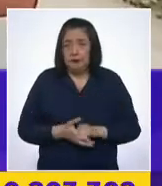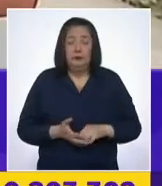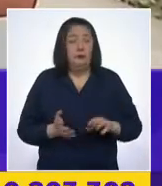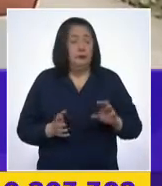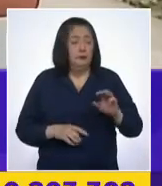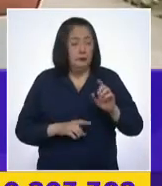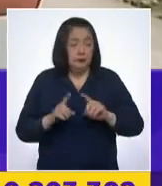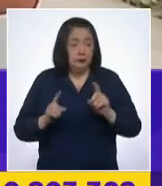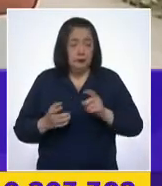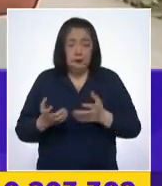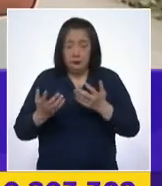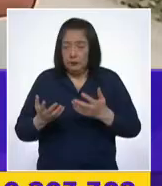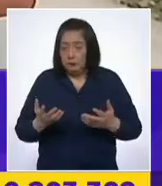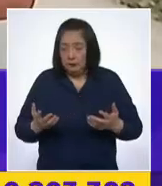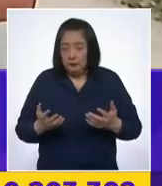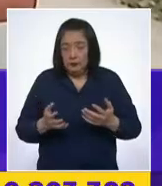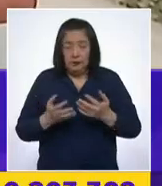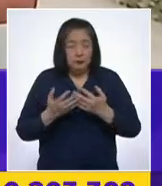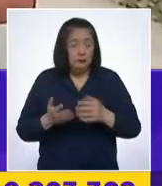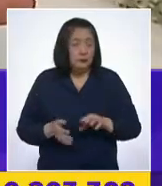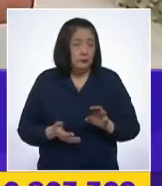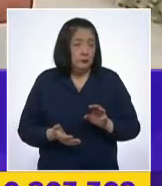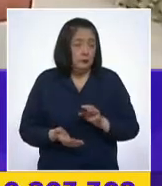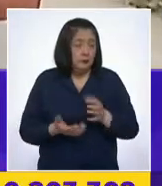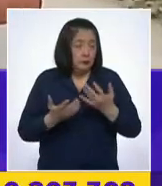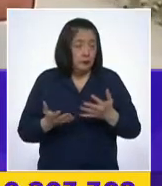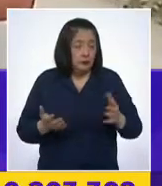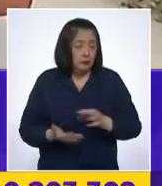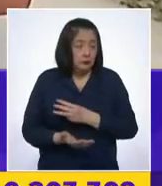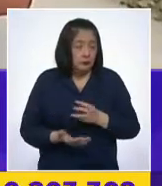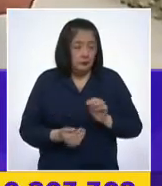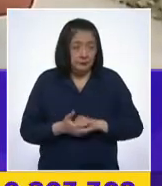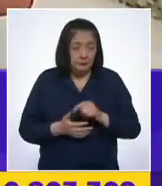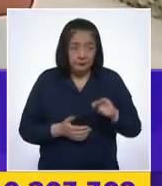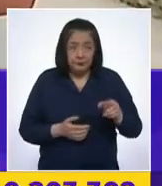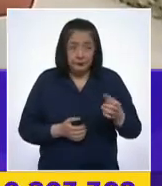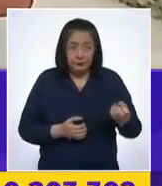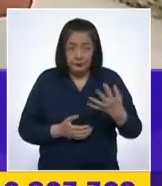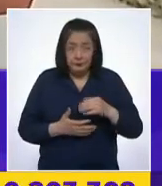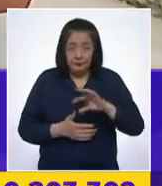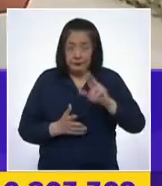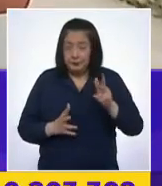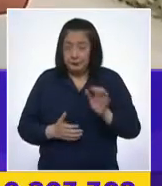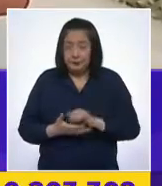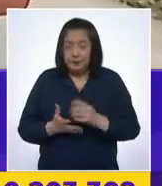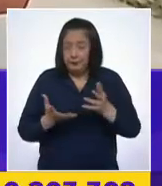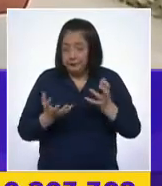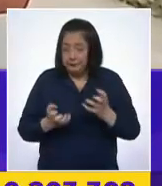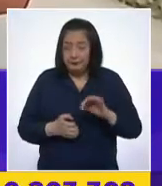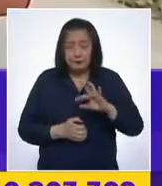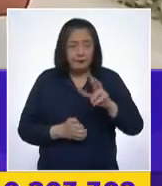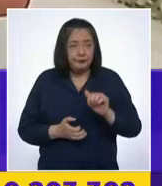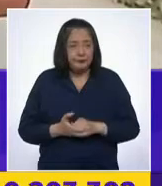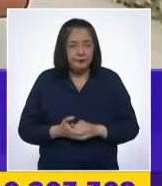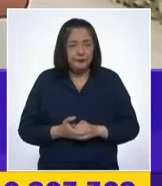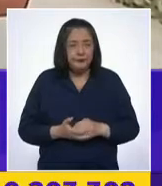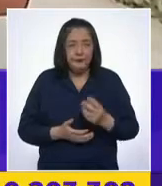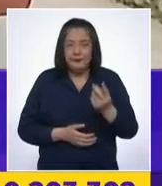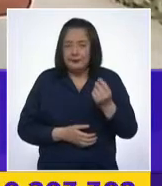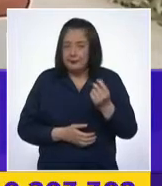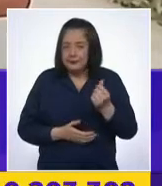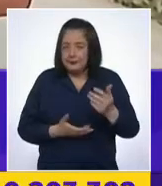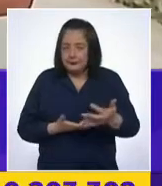de algunos equipos musicales. Según lo que tenemos entendido, es de que estos delincuentes pretendían robar el